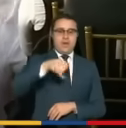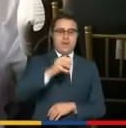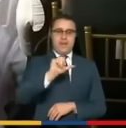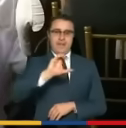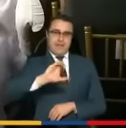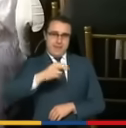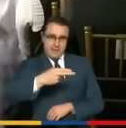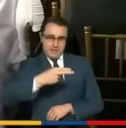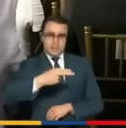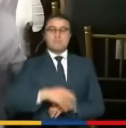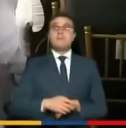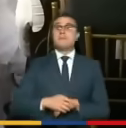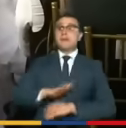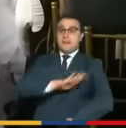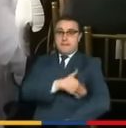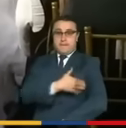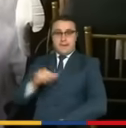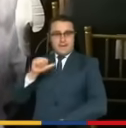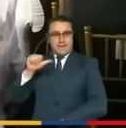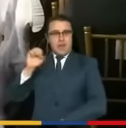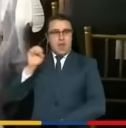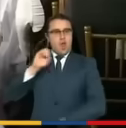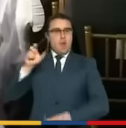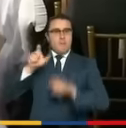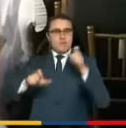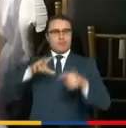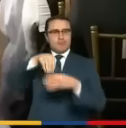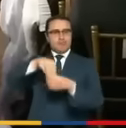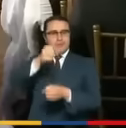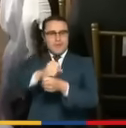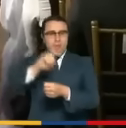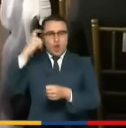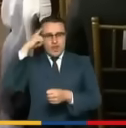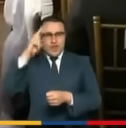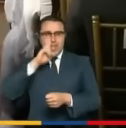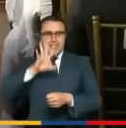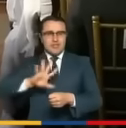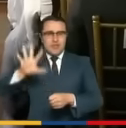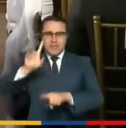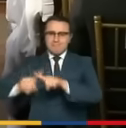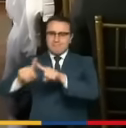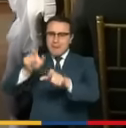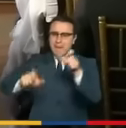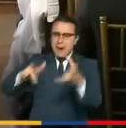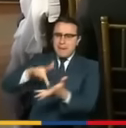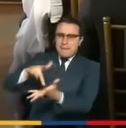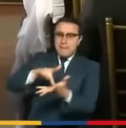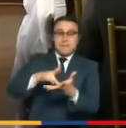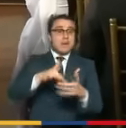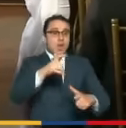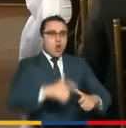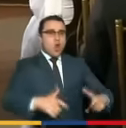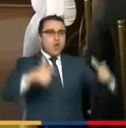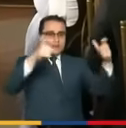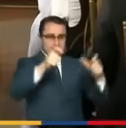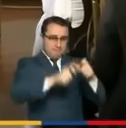ministras, ministros y funcionarios del Gobierno Nacional aquí presentes, congresistas de la República,